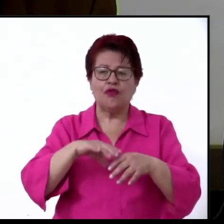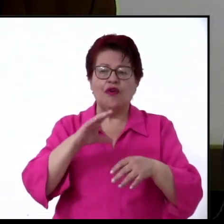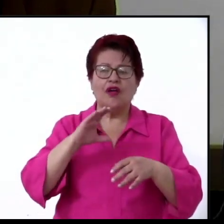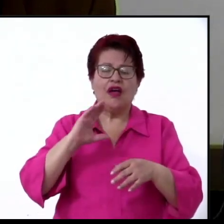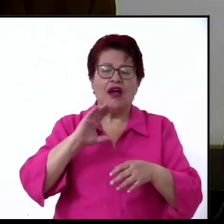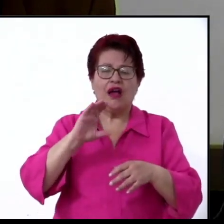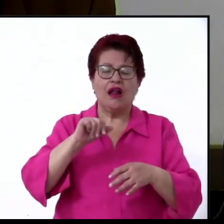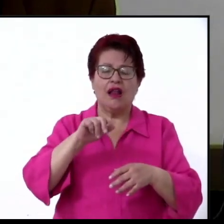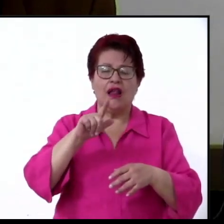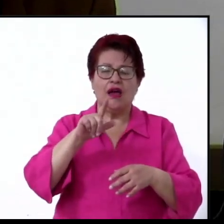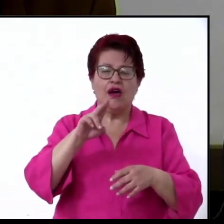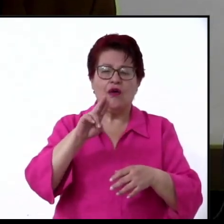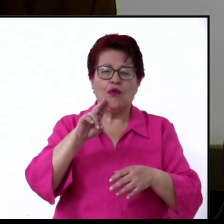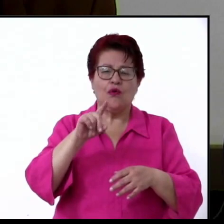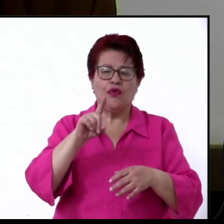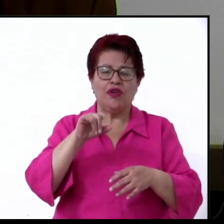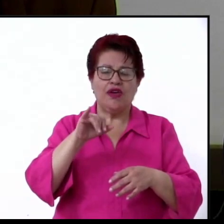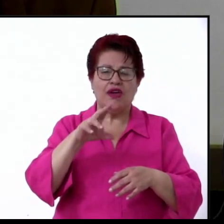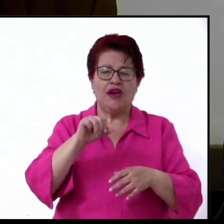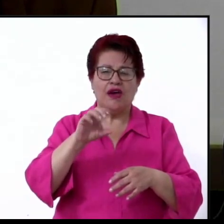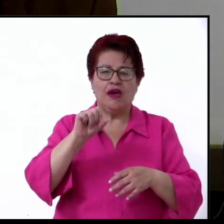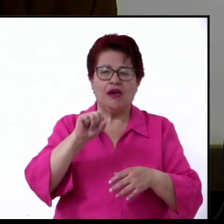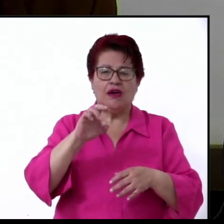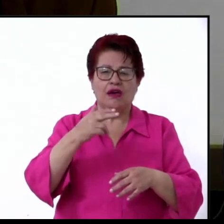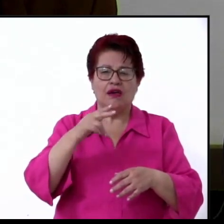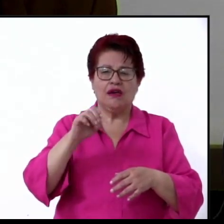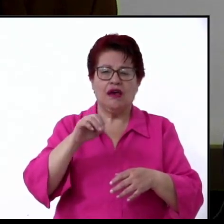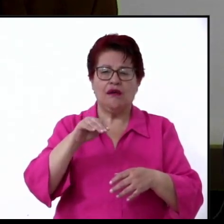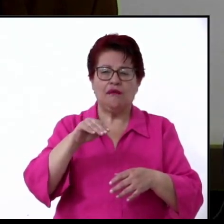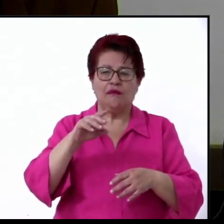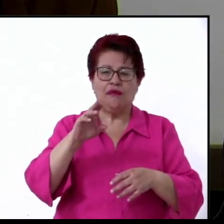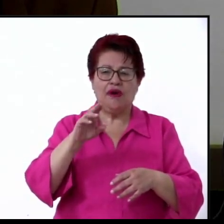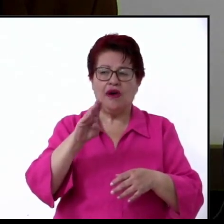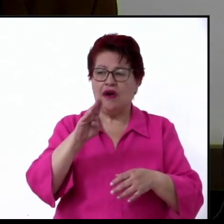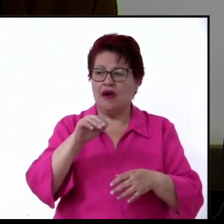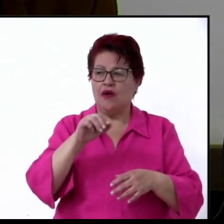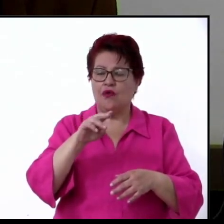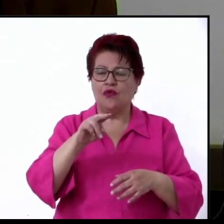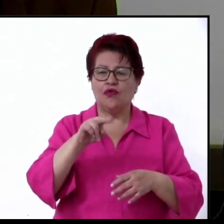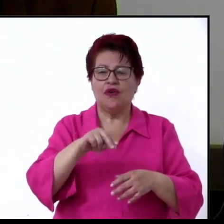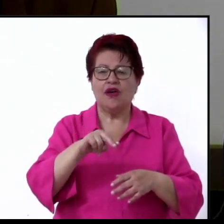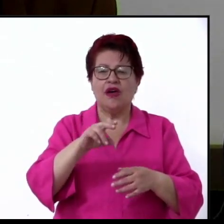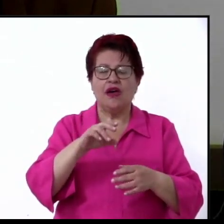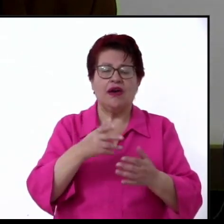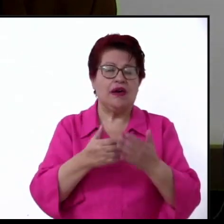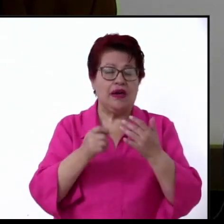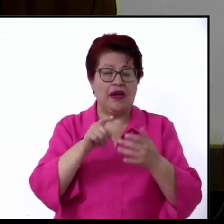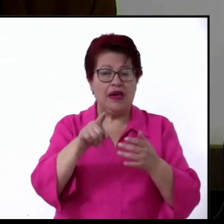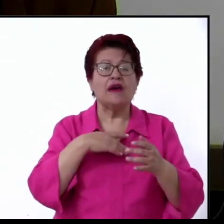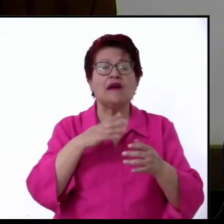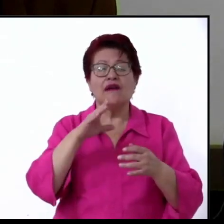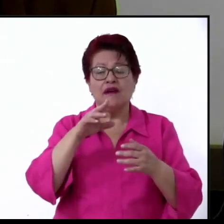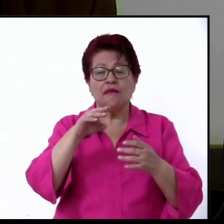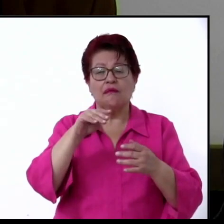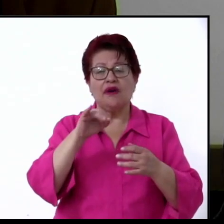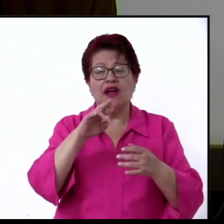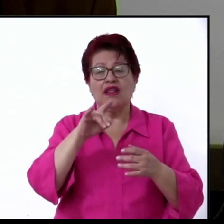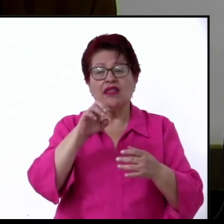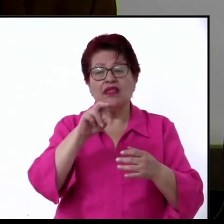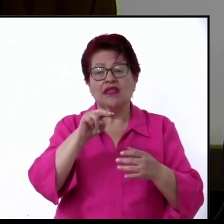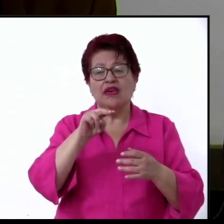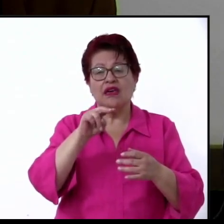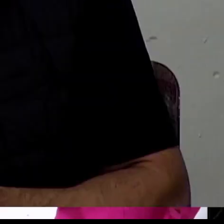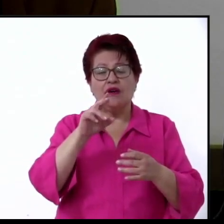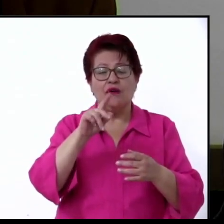Sheinbaum Pardo, y por el ahora jefe de gobierno de la Ciudad de México, el doctor Batres, que también tiene como finalidad